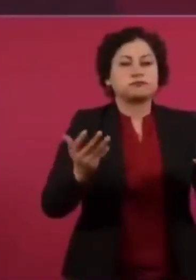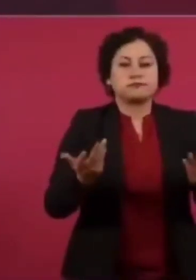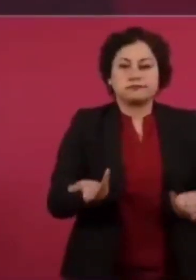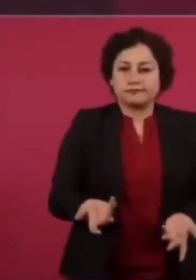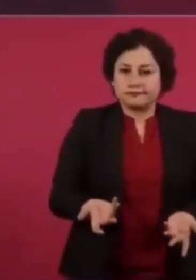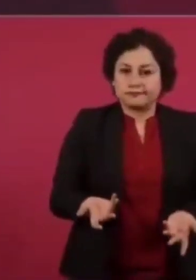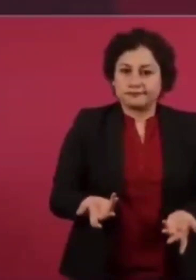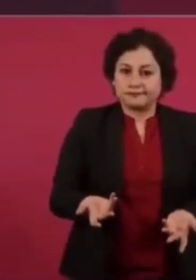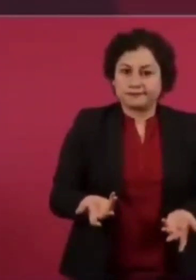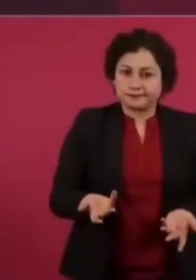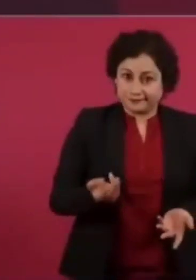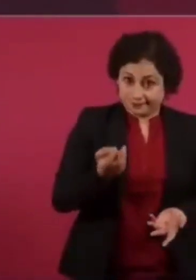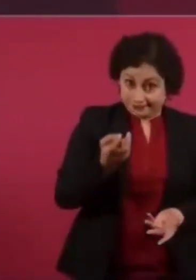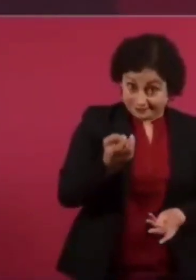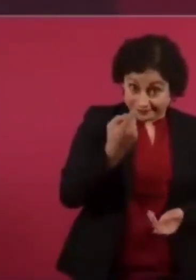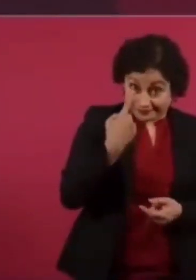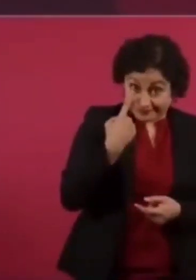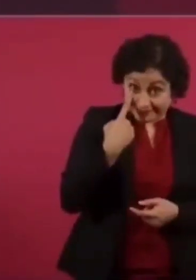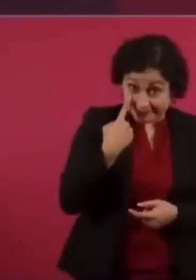¿sí funciona?